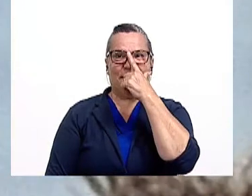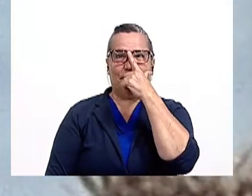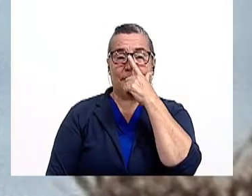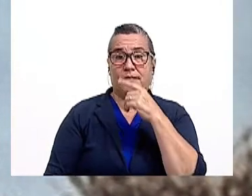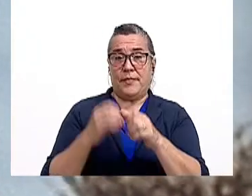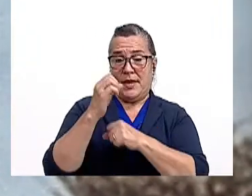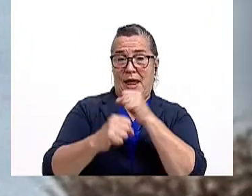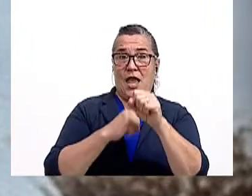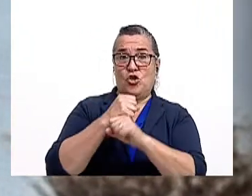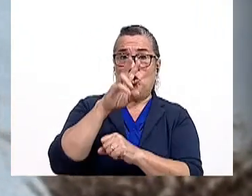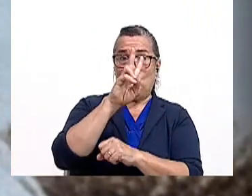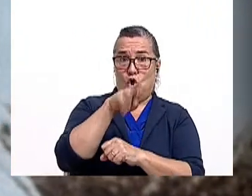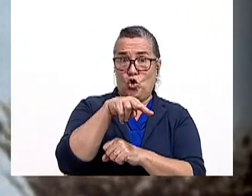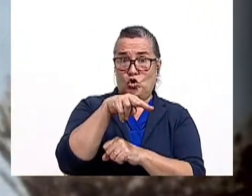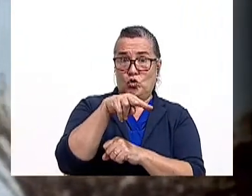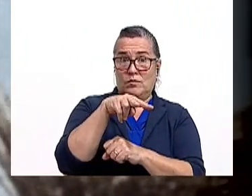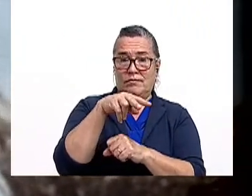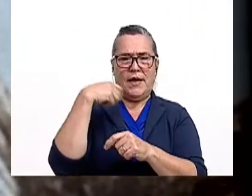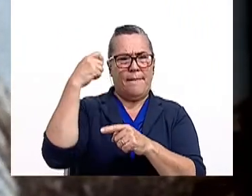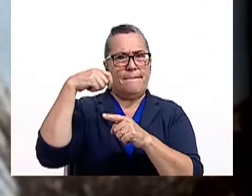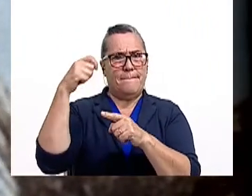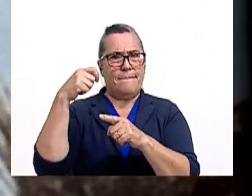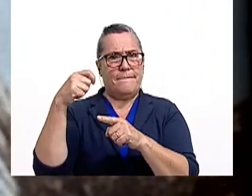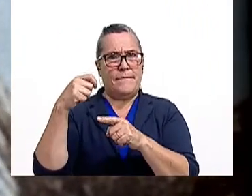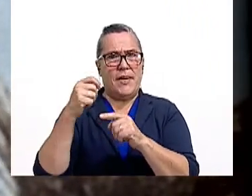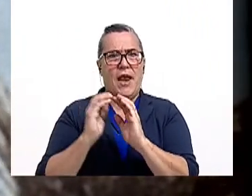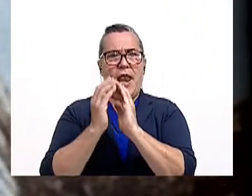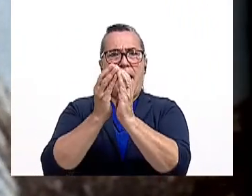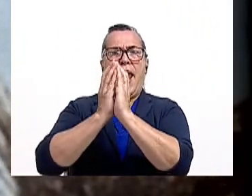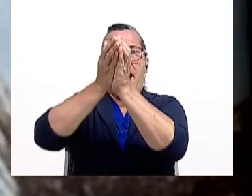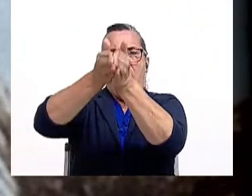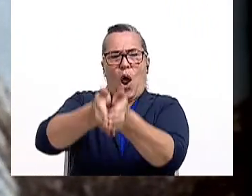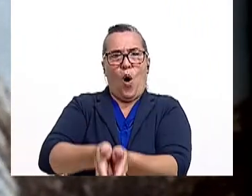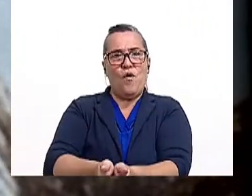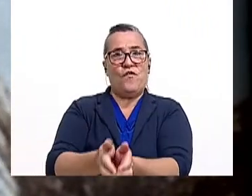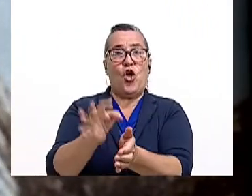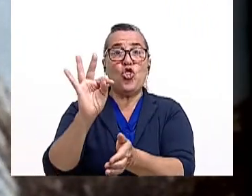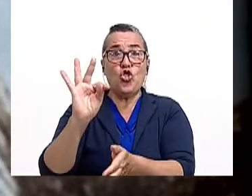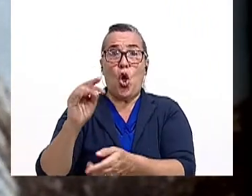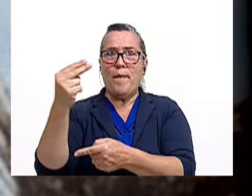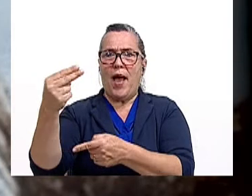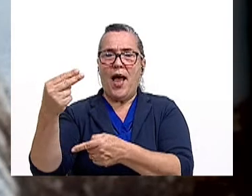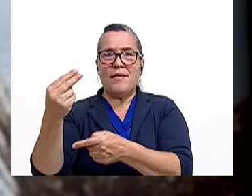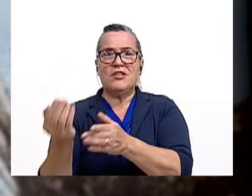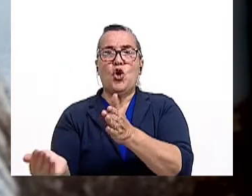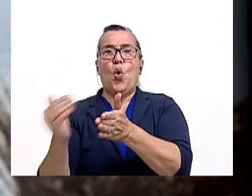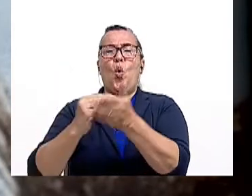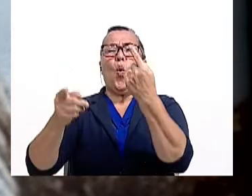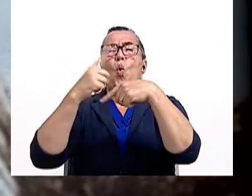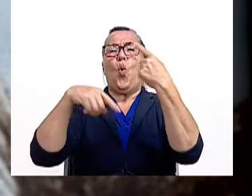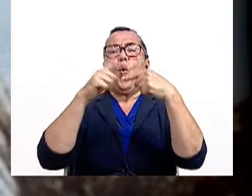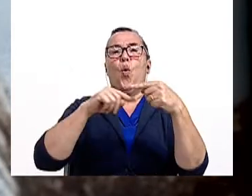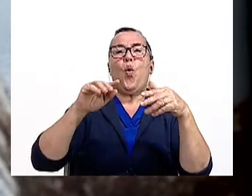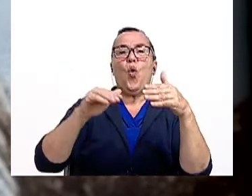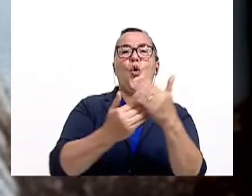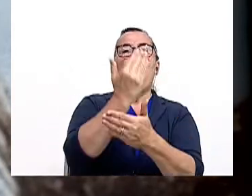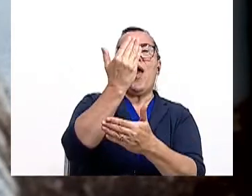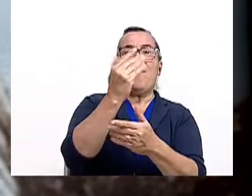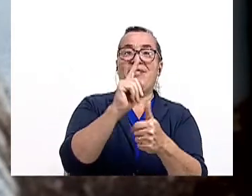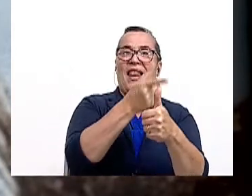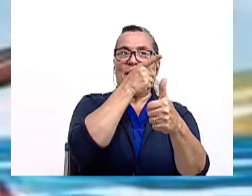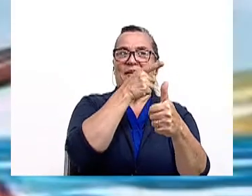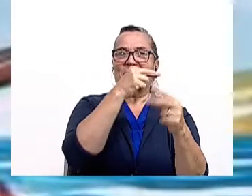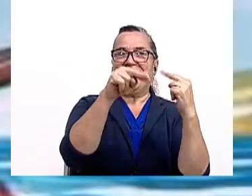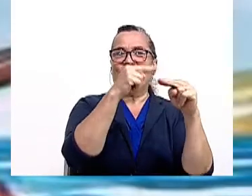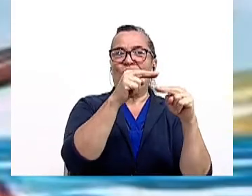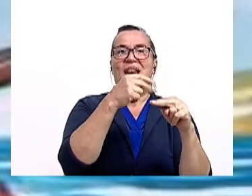En el año 2000, la película El náufrago con Tom Hanks revivió una nueva versión de la primera